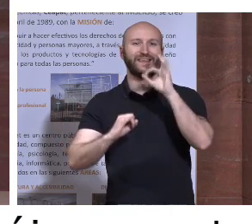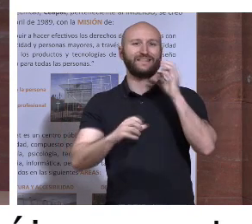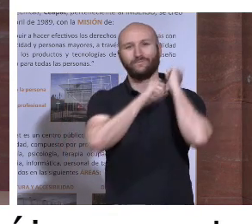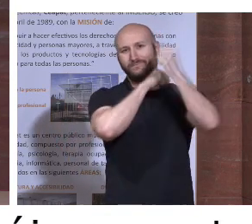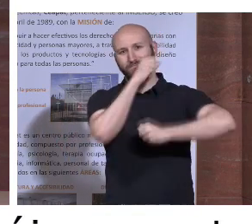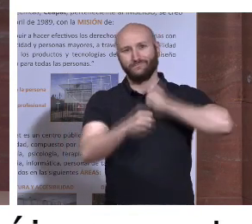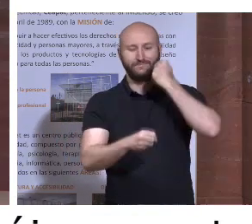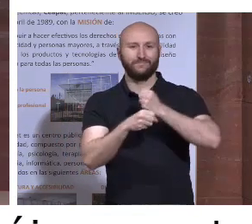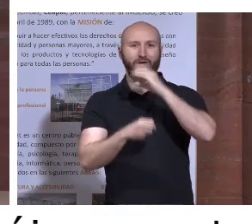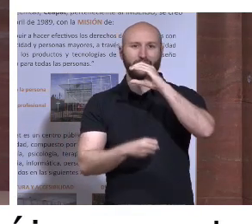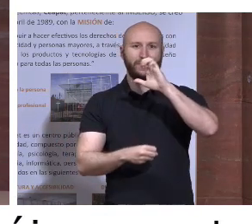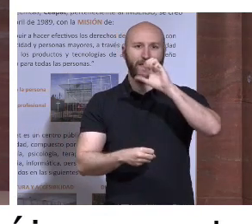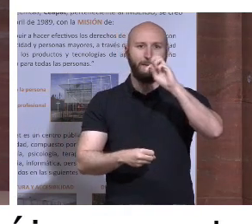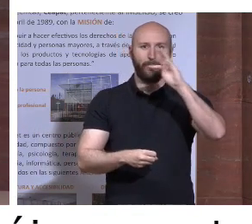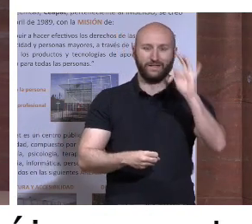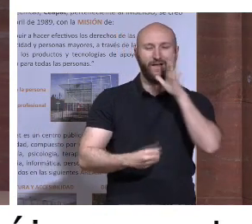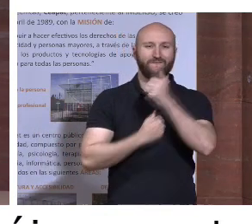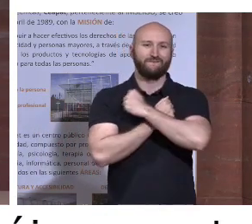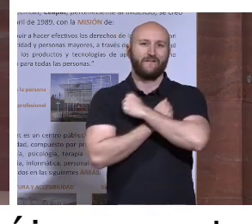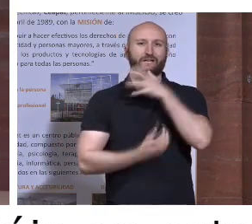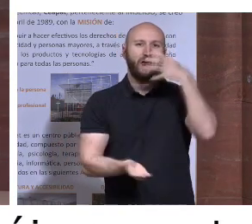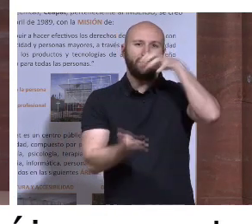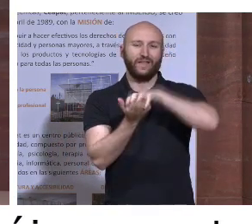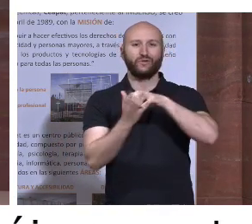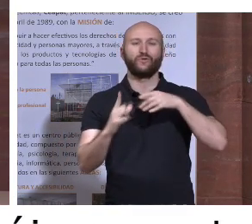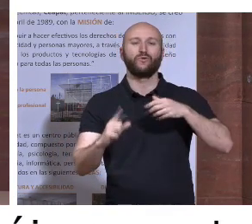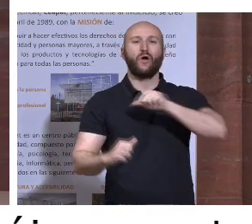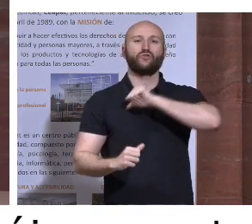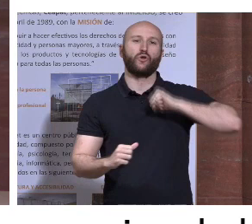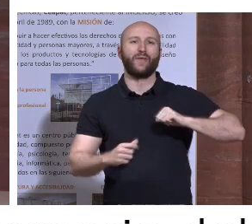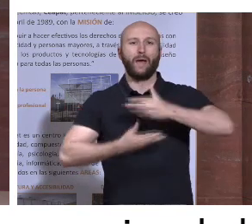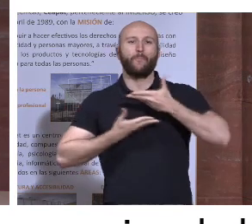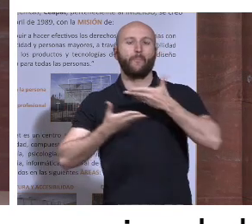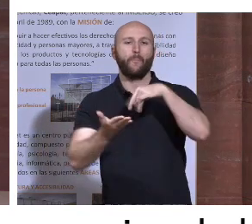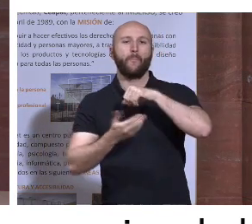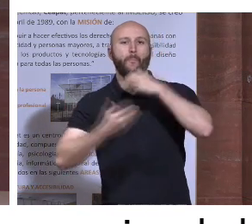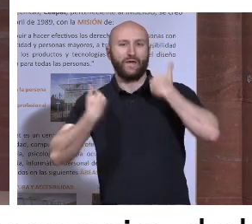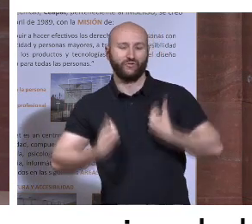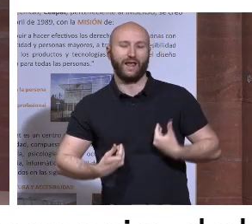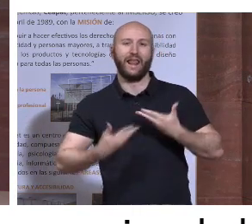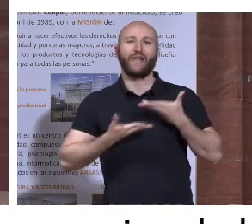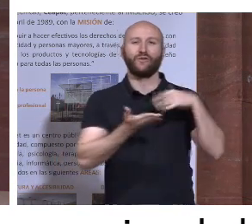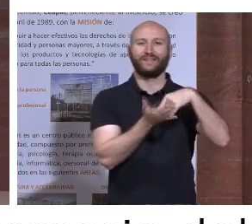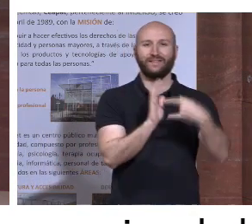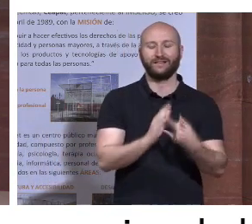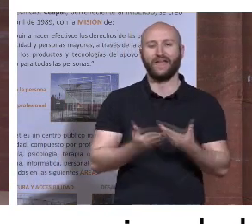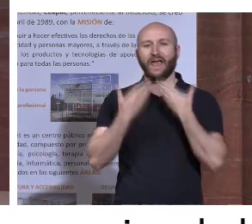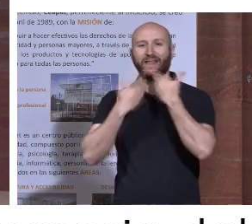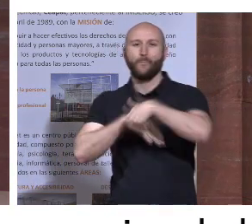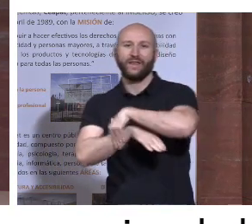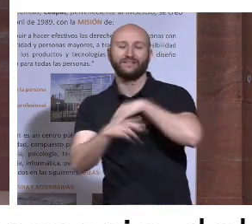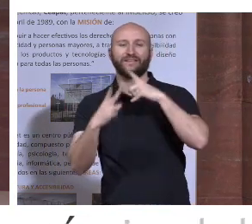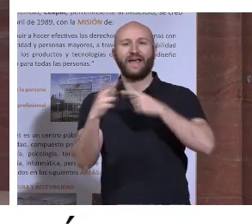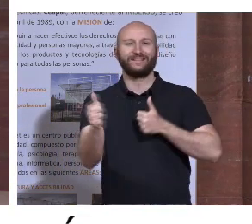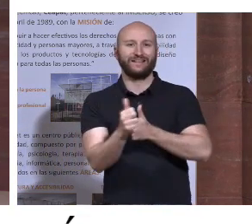del CEAPAT, nuestro muy querido Centro Estatal de Autonomía Personal y Ayudas Técnicas. Gracias, ministra. Gracias, secretaria de